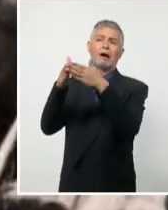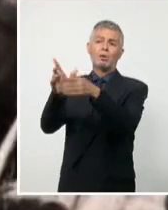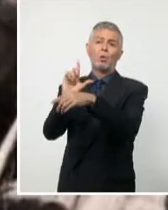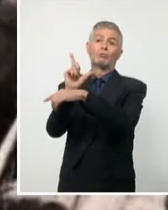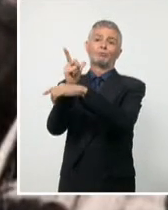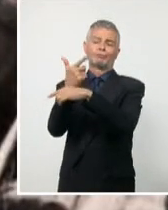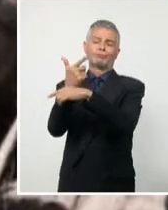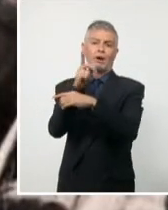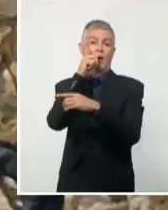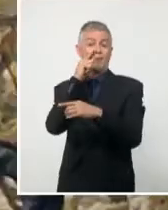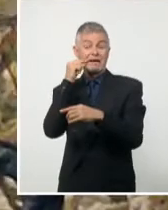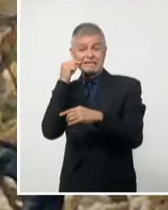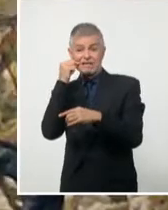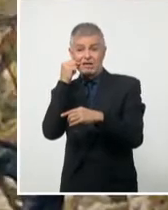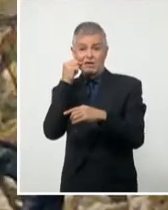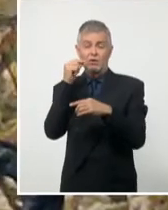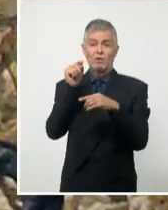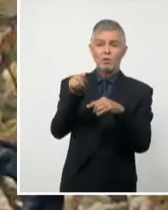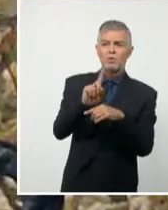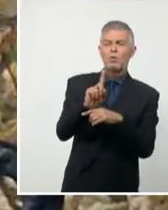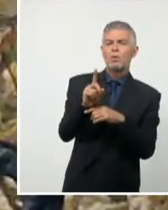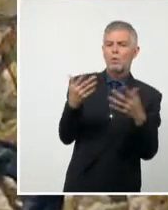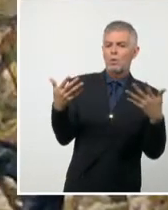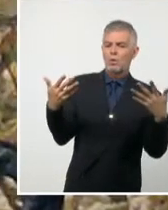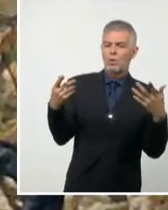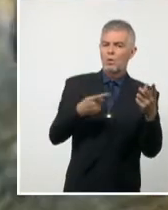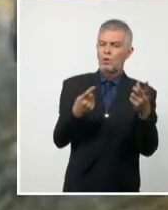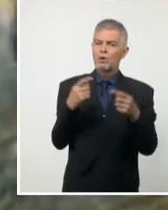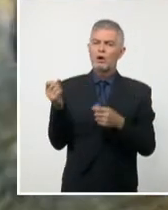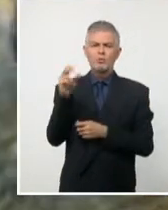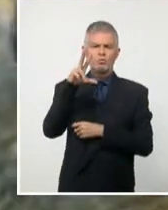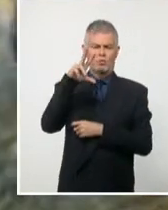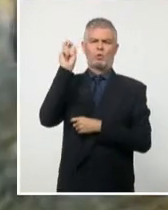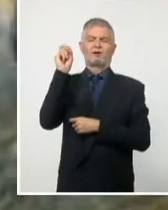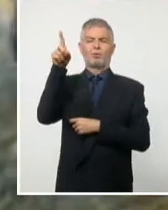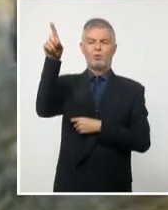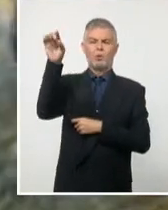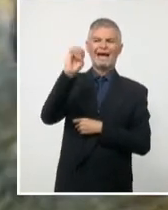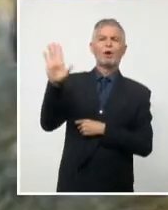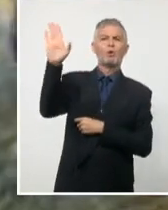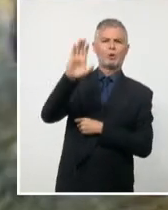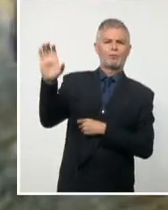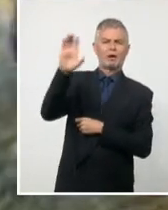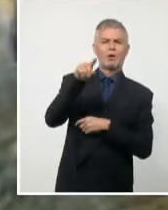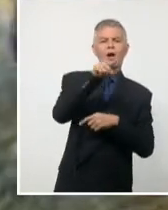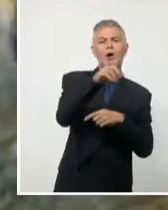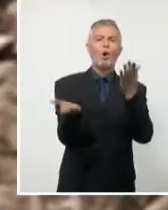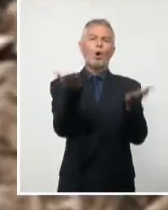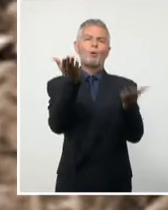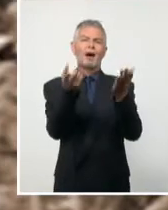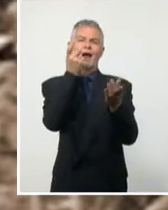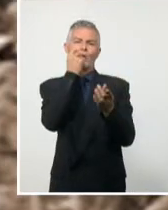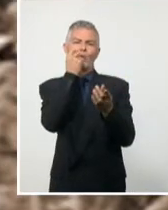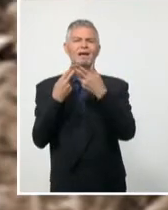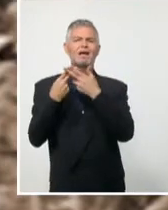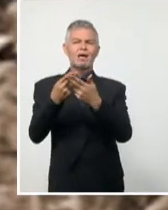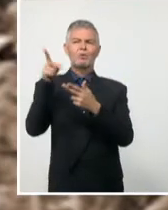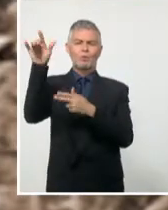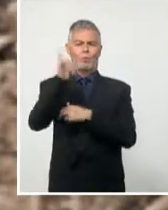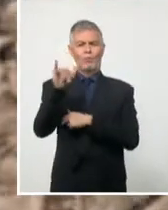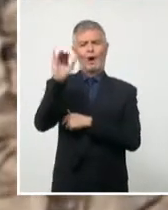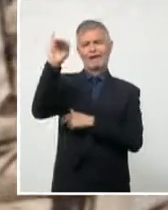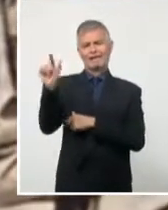luchas de esta colonia de España no son una novedad entre los europeos. Muchos le comparan con Garibaldi, por eso hablan de asesinato o